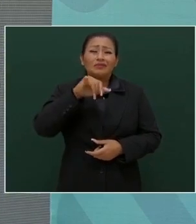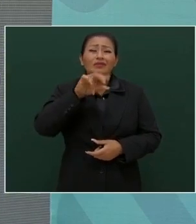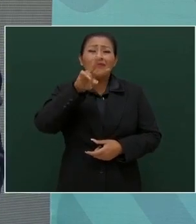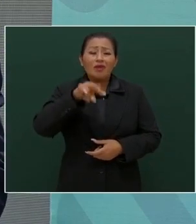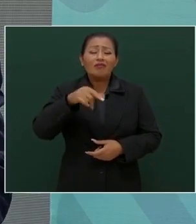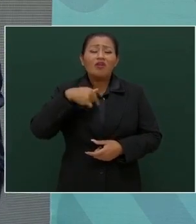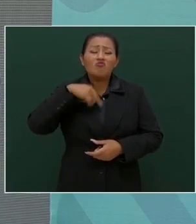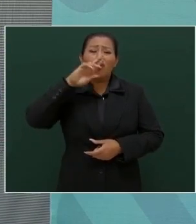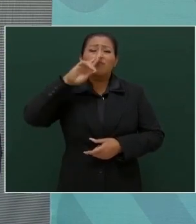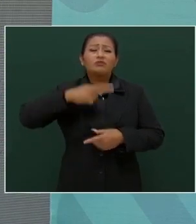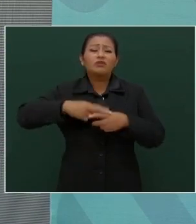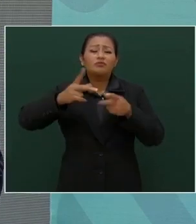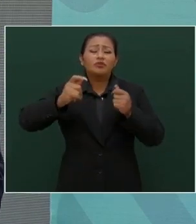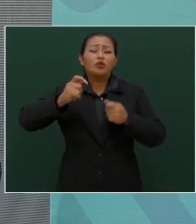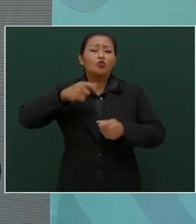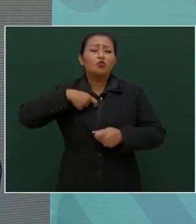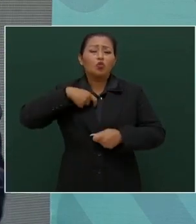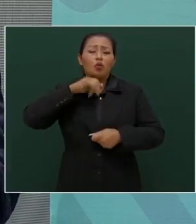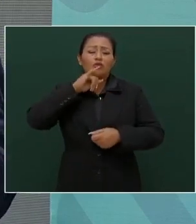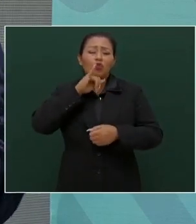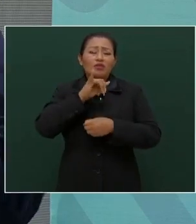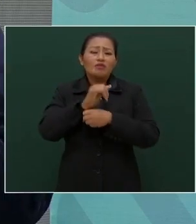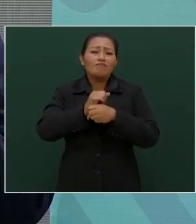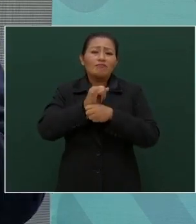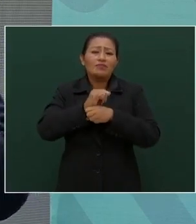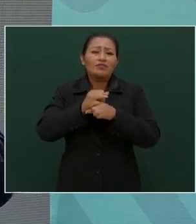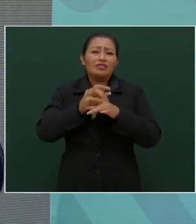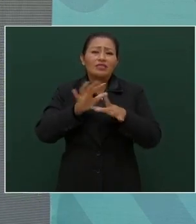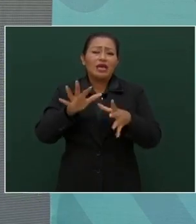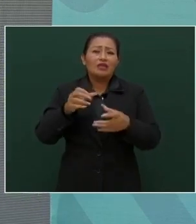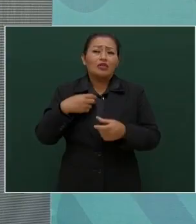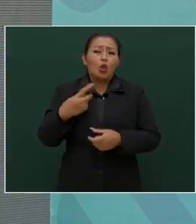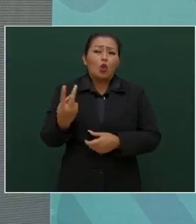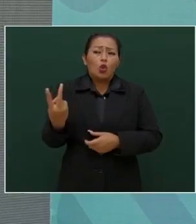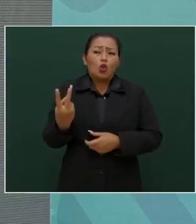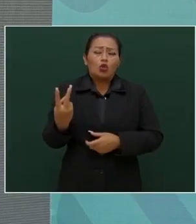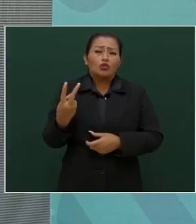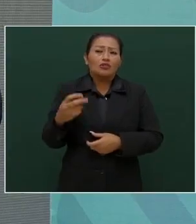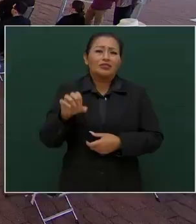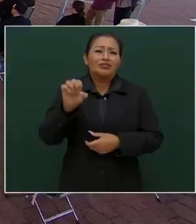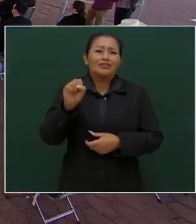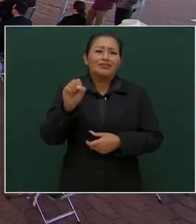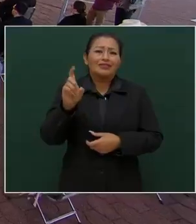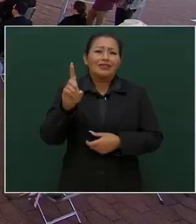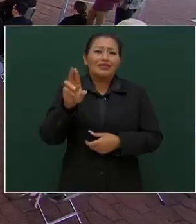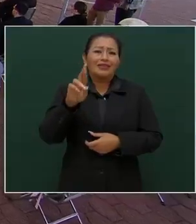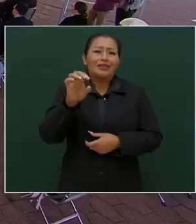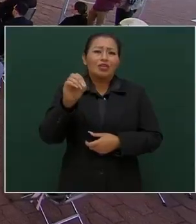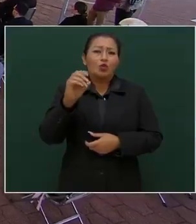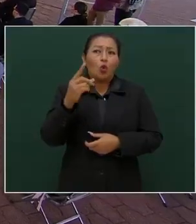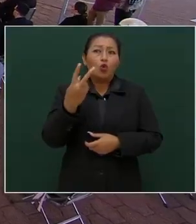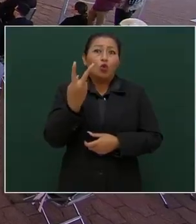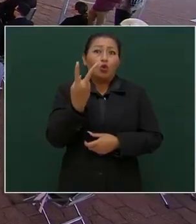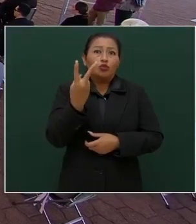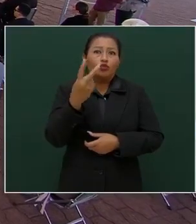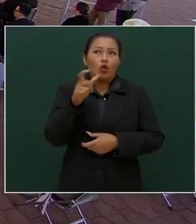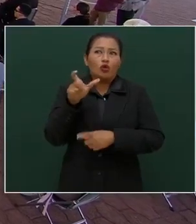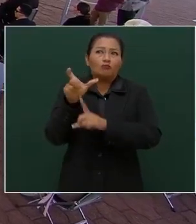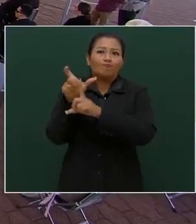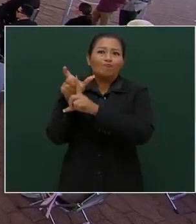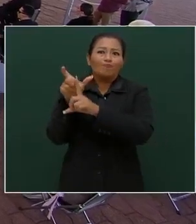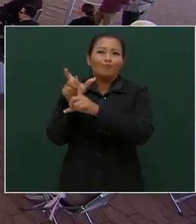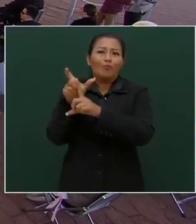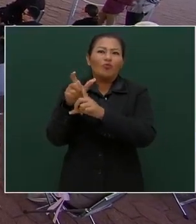responsable de la investigación, él con el señor Cerón, que está allá protegido